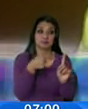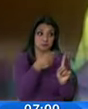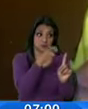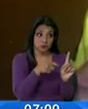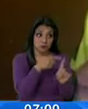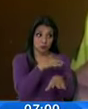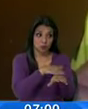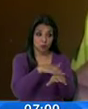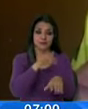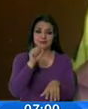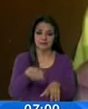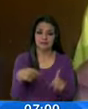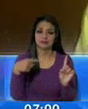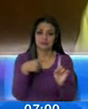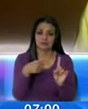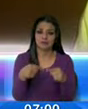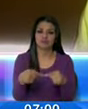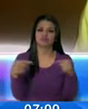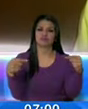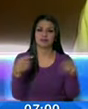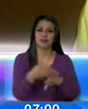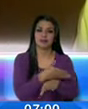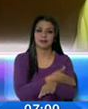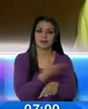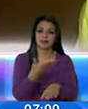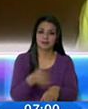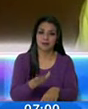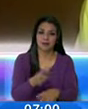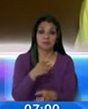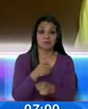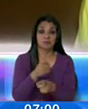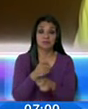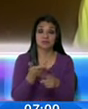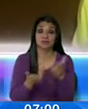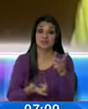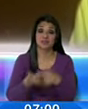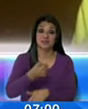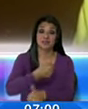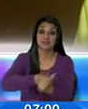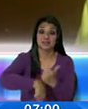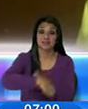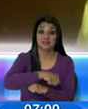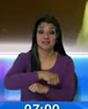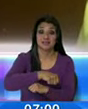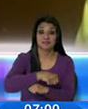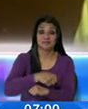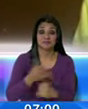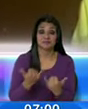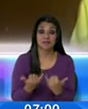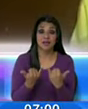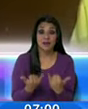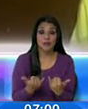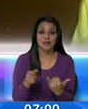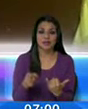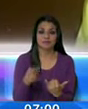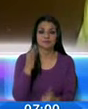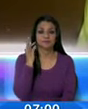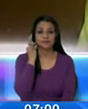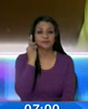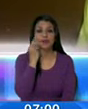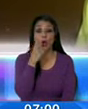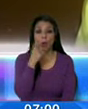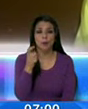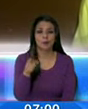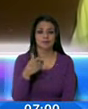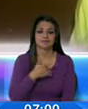con el posible o presunto causante, autor material, lo cual hoy determinó lamentablemente en la